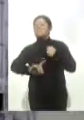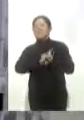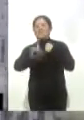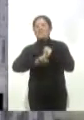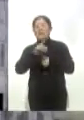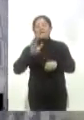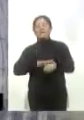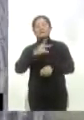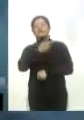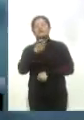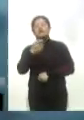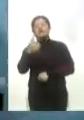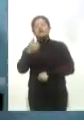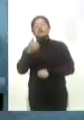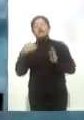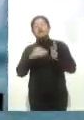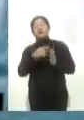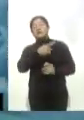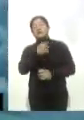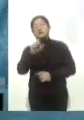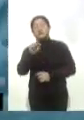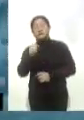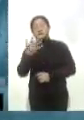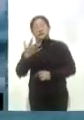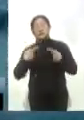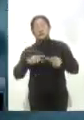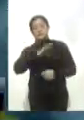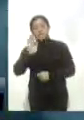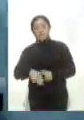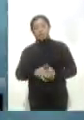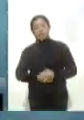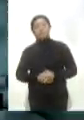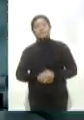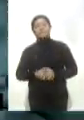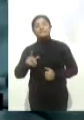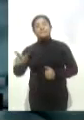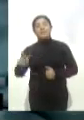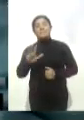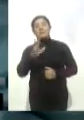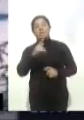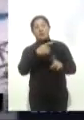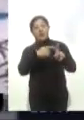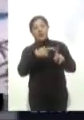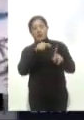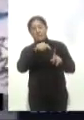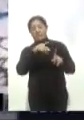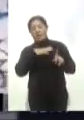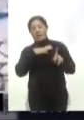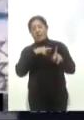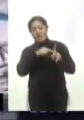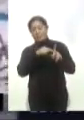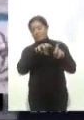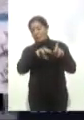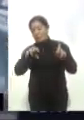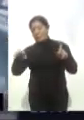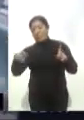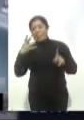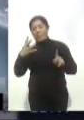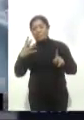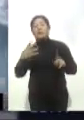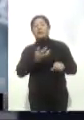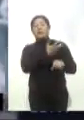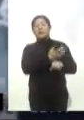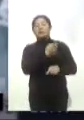211.365 muertos. Cerca de la mitad de los decesos en el mundo se concentran en cuatro países. Estados Unidos con